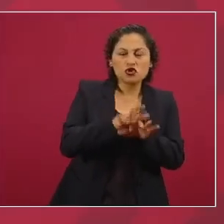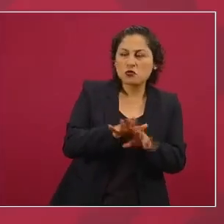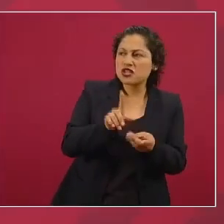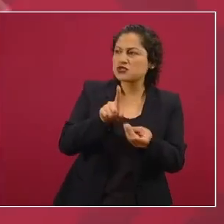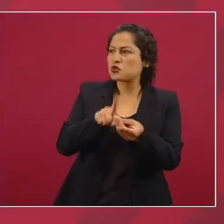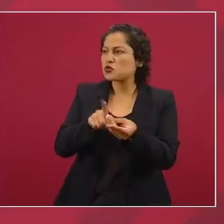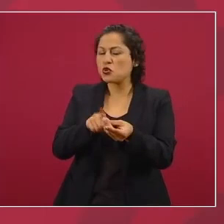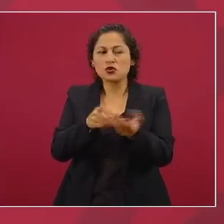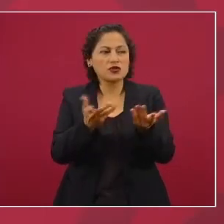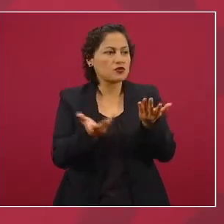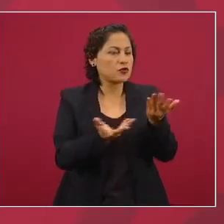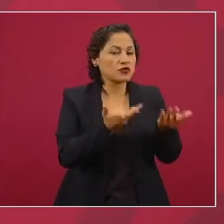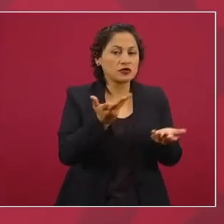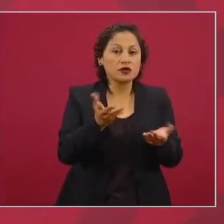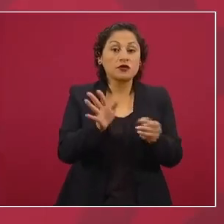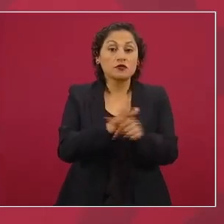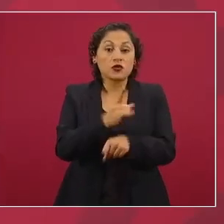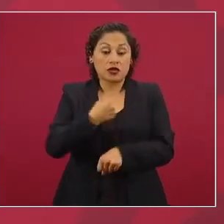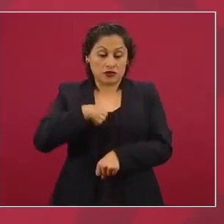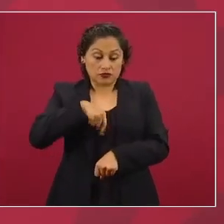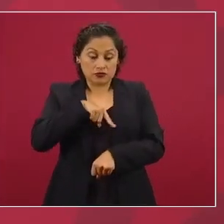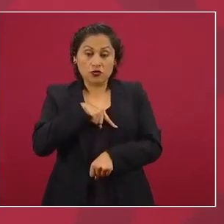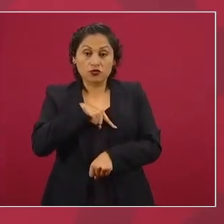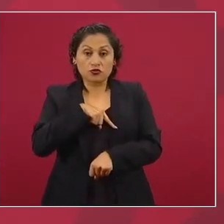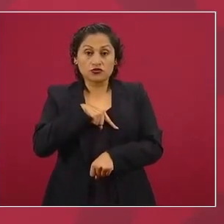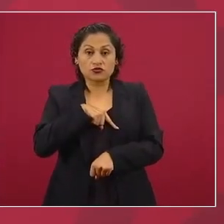O no existíamos,